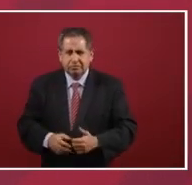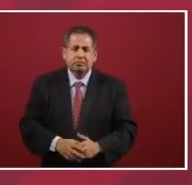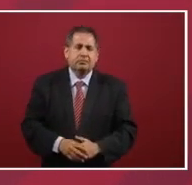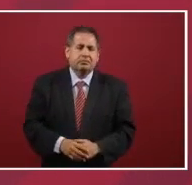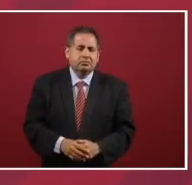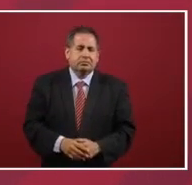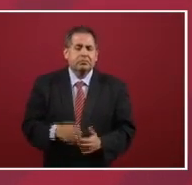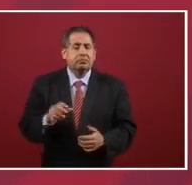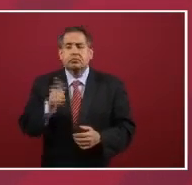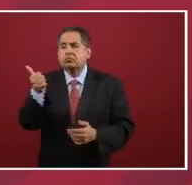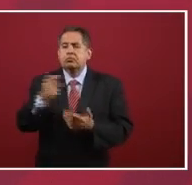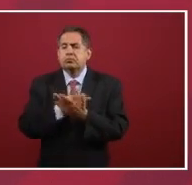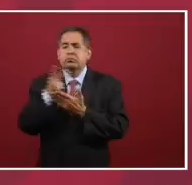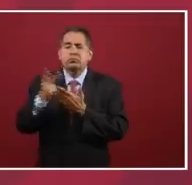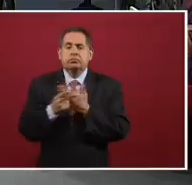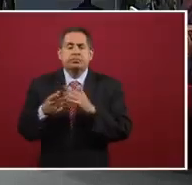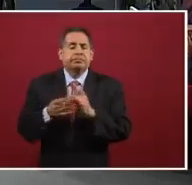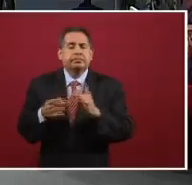El otro programa,